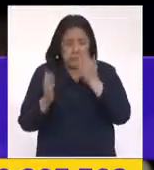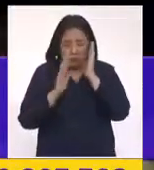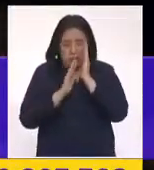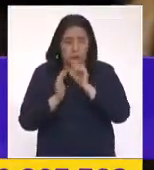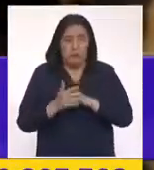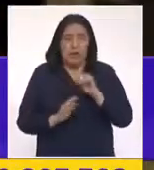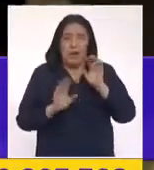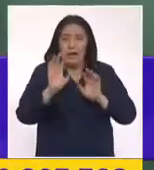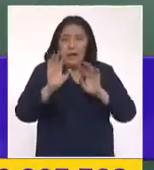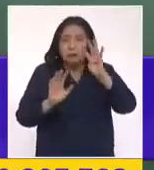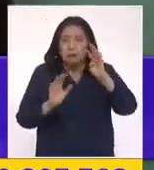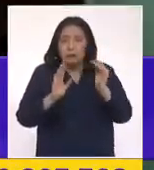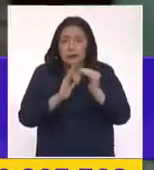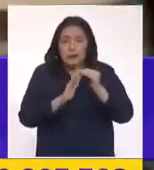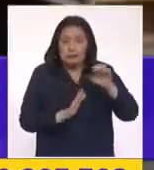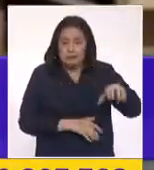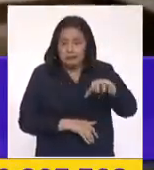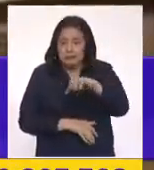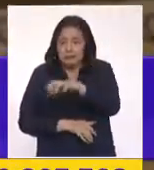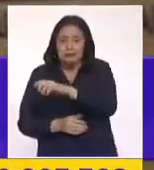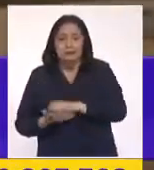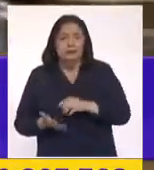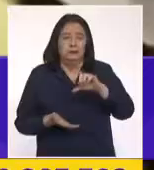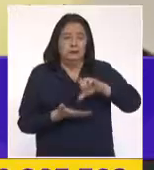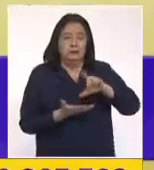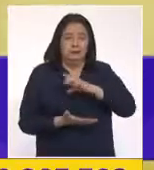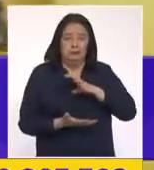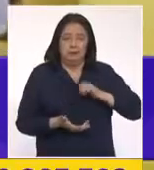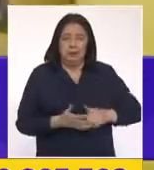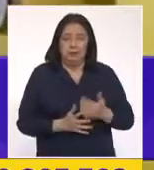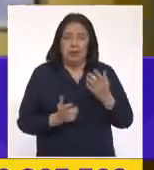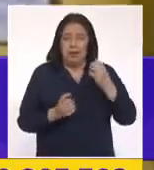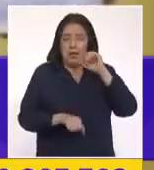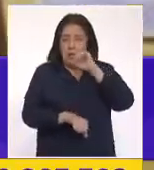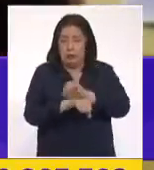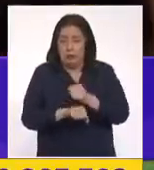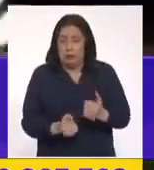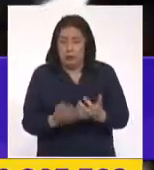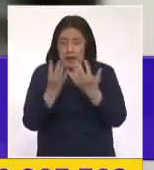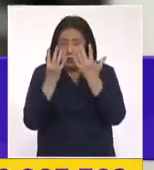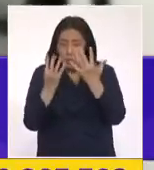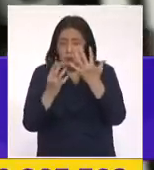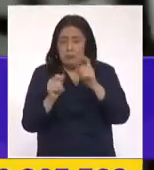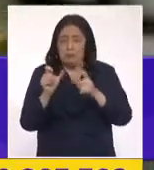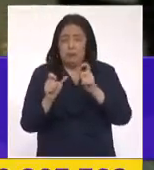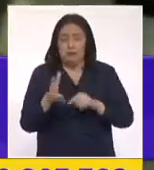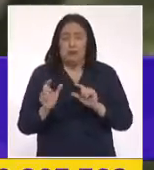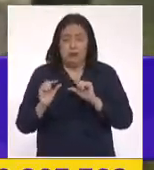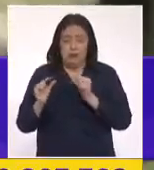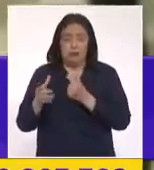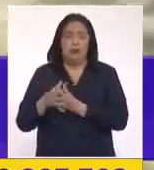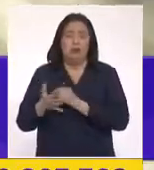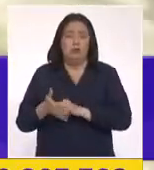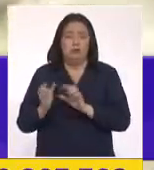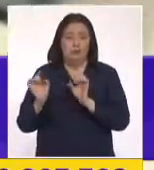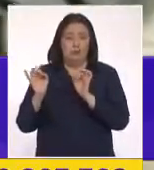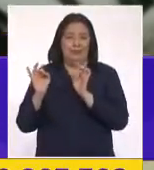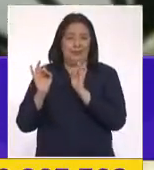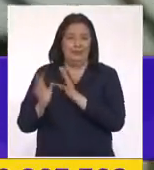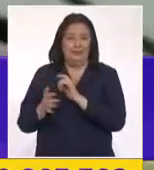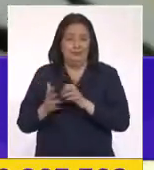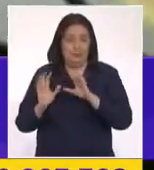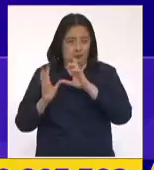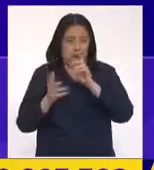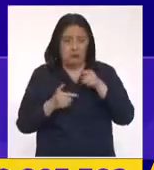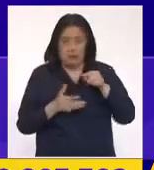14 inmuebles en simultáneo en Lima y Callao, que dio la captura de 9 integrantes de los terribles del planeta, indicados como los autores de este robo a plena